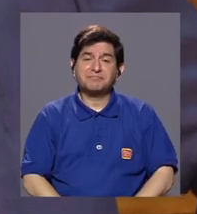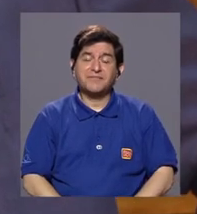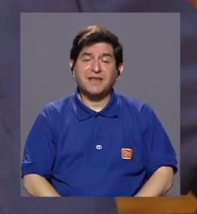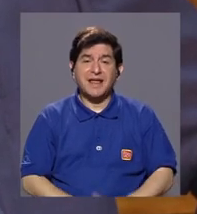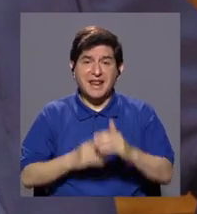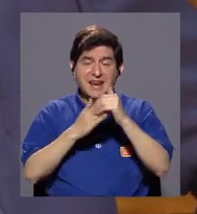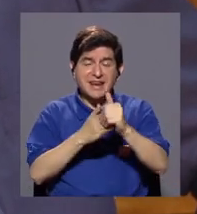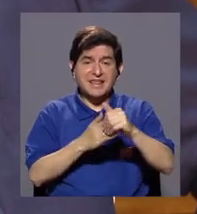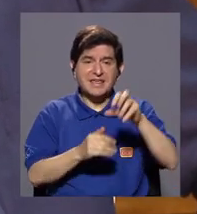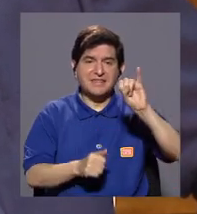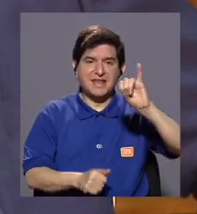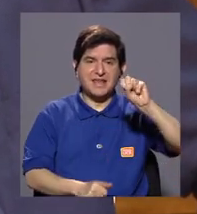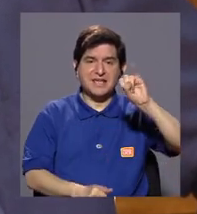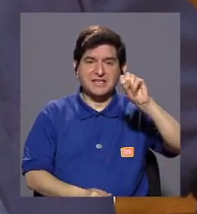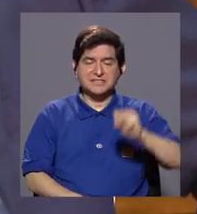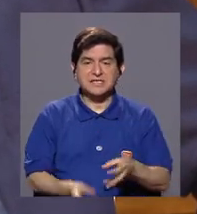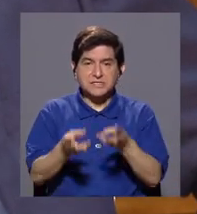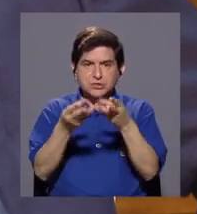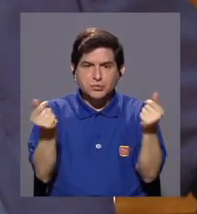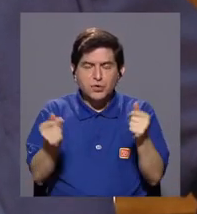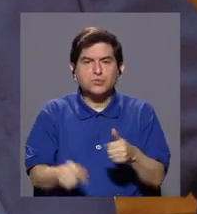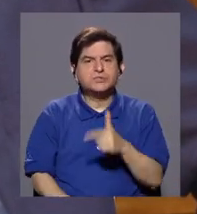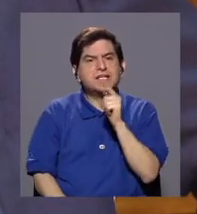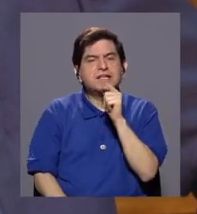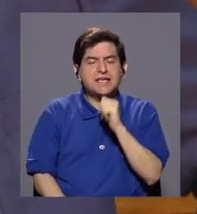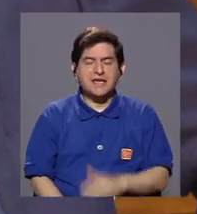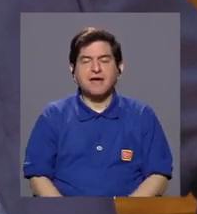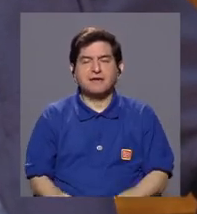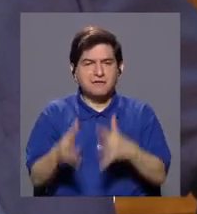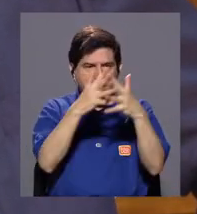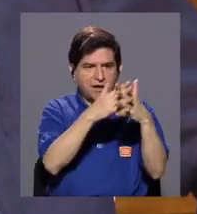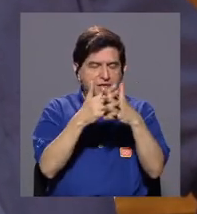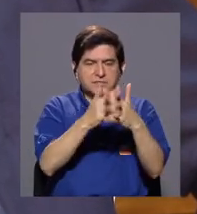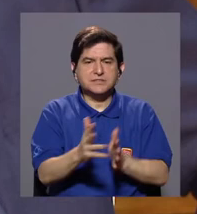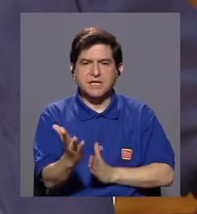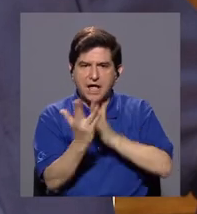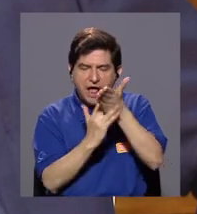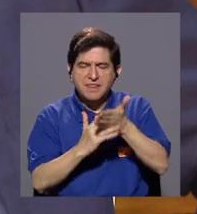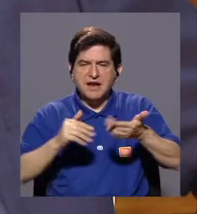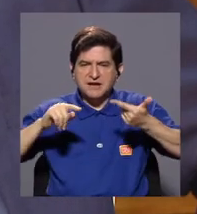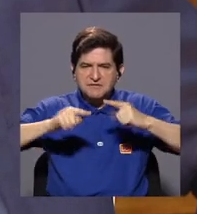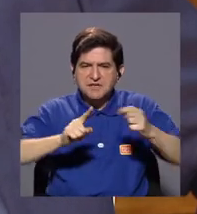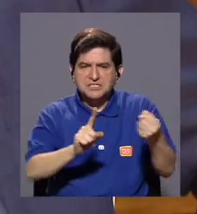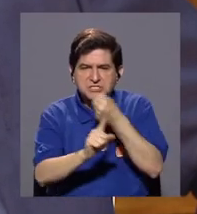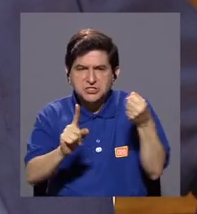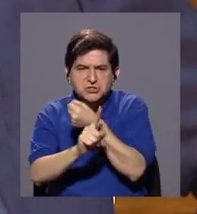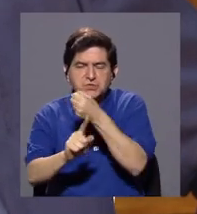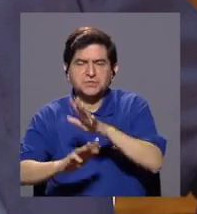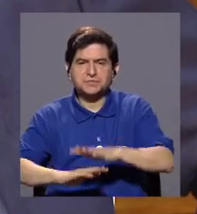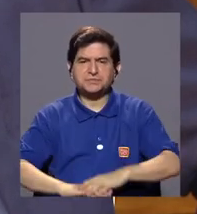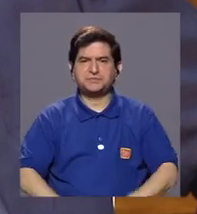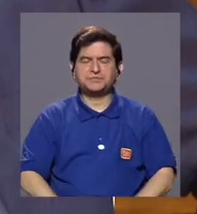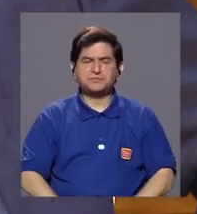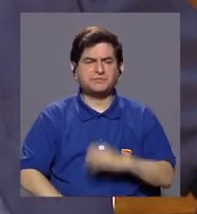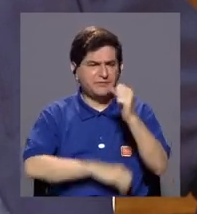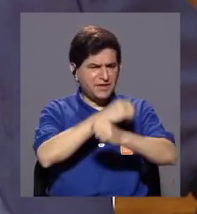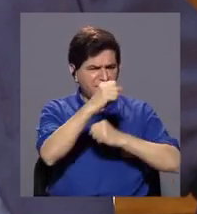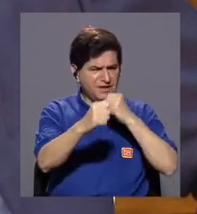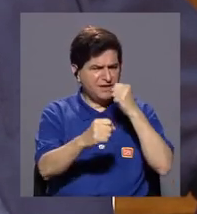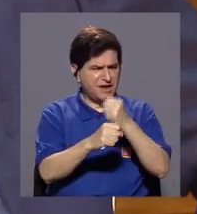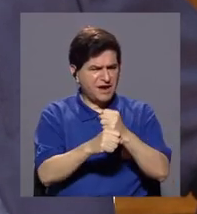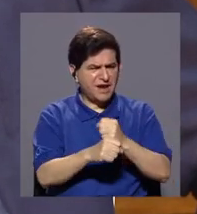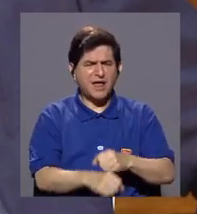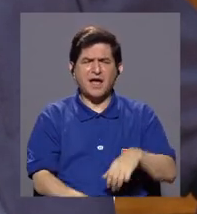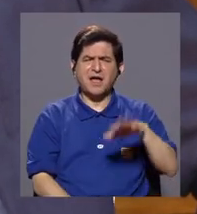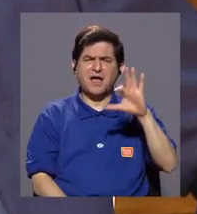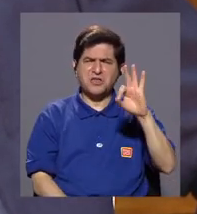El líder de ISIS lo produjo a Estados Unidos con las torturas, ¿verdad? Y en el año, creo que fue por